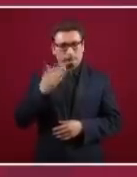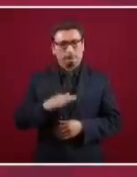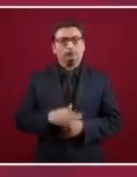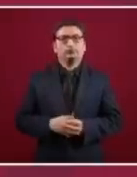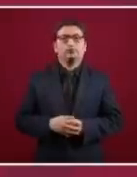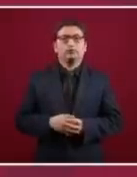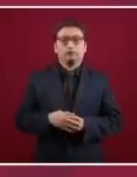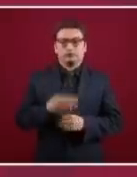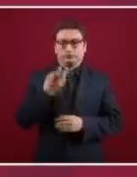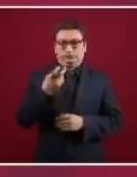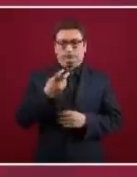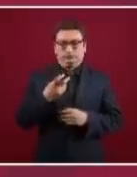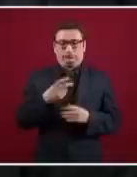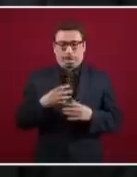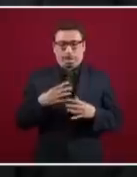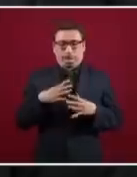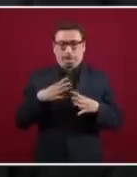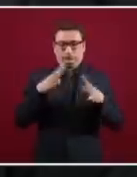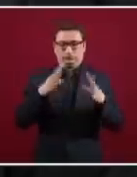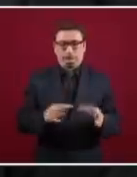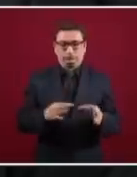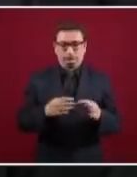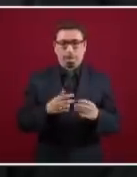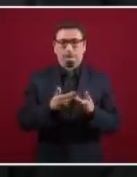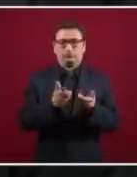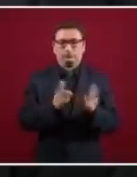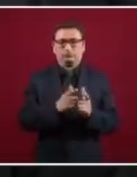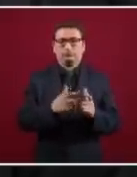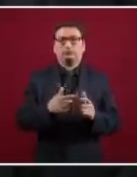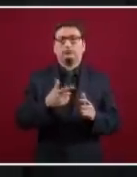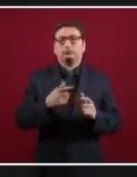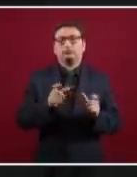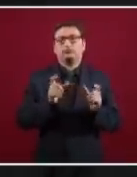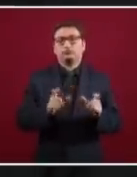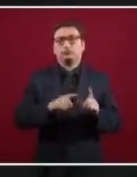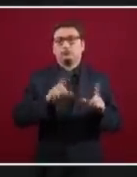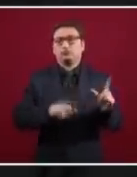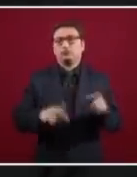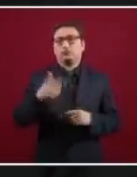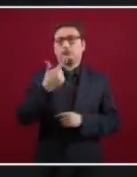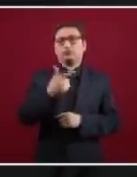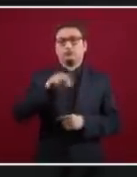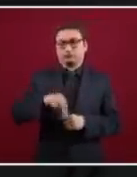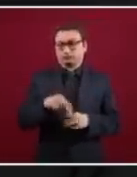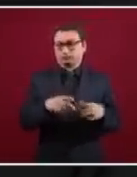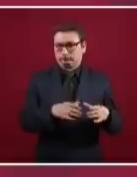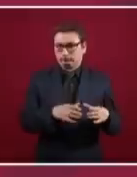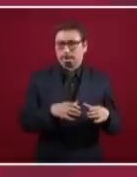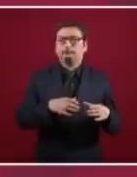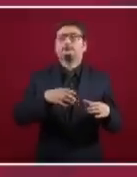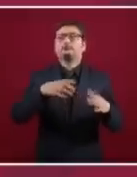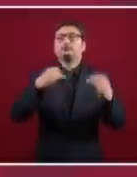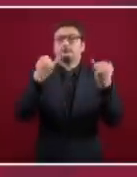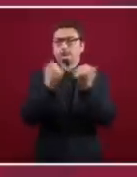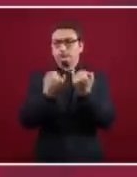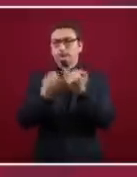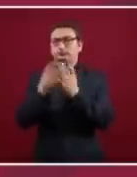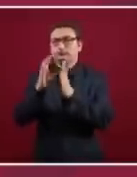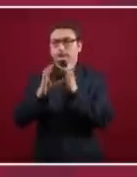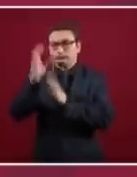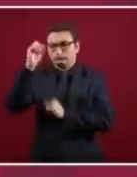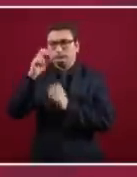se creó la guardia nacional y se llevó a cabo la reforma a la